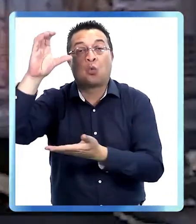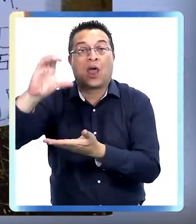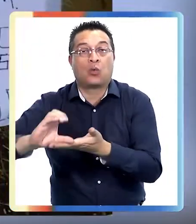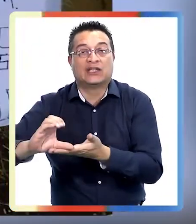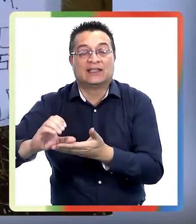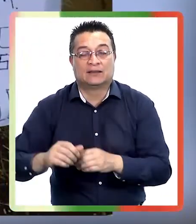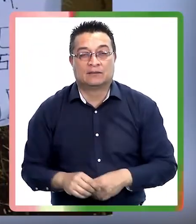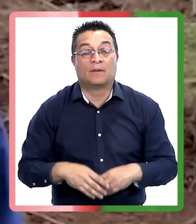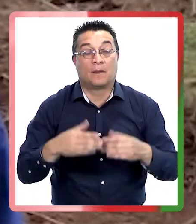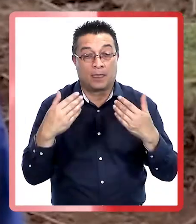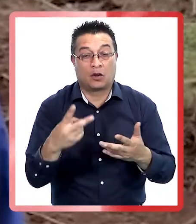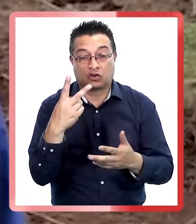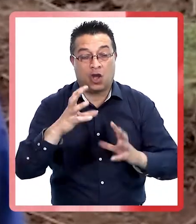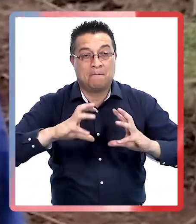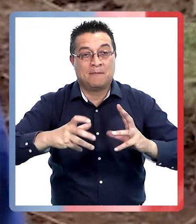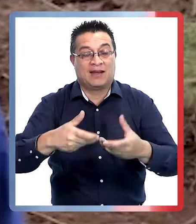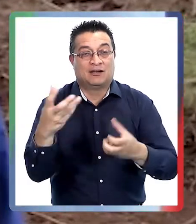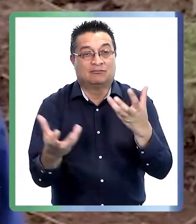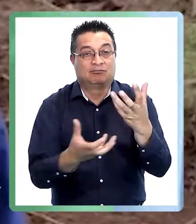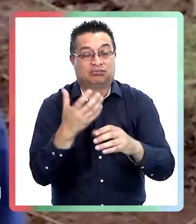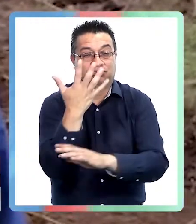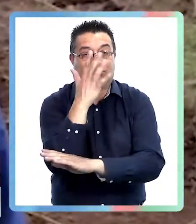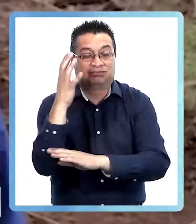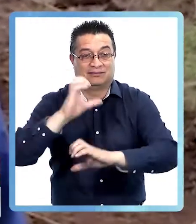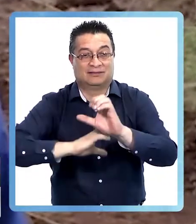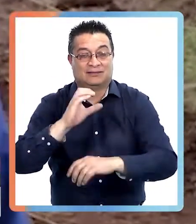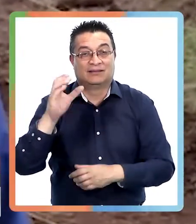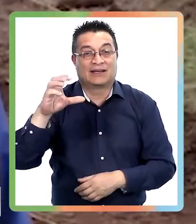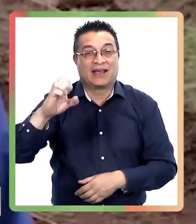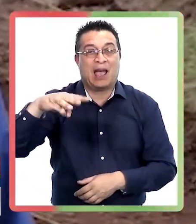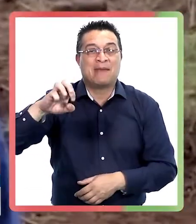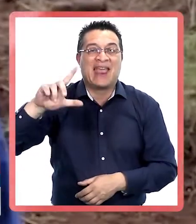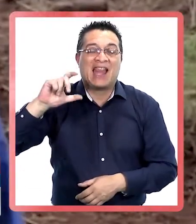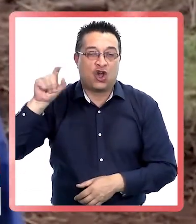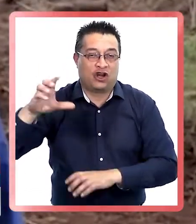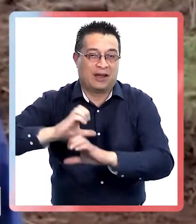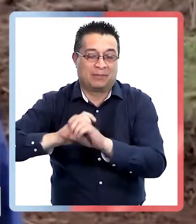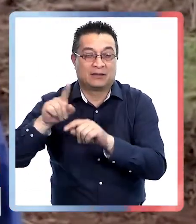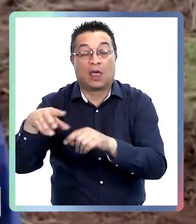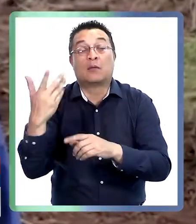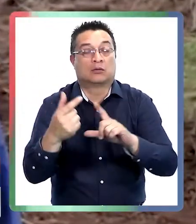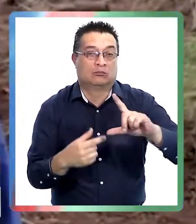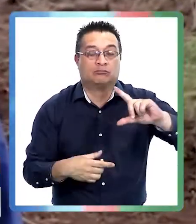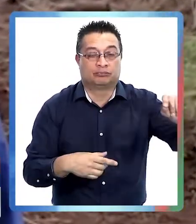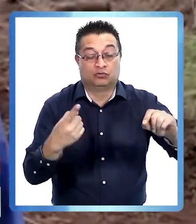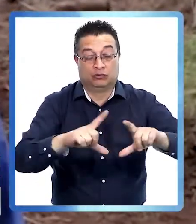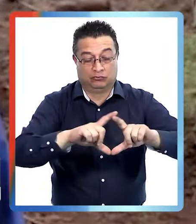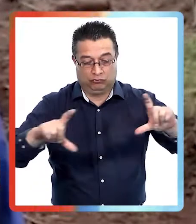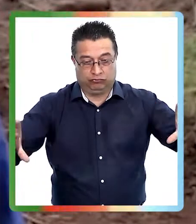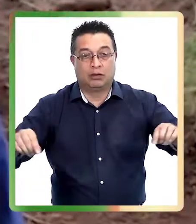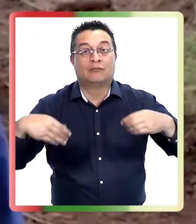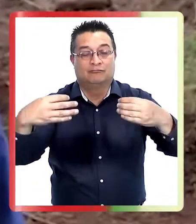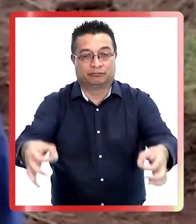Curacautín. Procedieron a incendiar 2 maquinarias forestales de la empresa Camelio Limitada para posteriormente retirarse del lugar, dejando